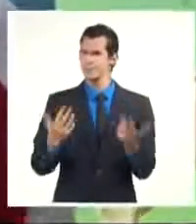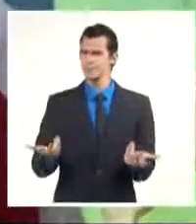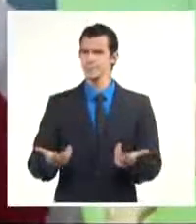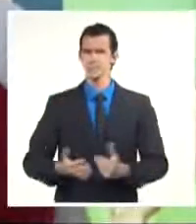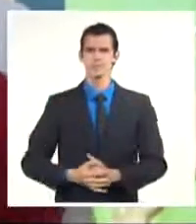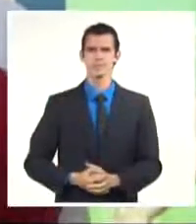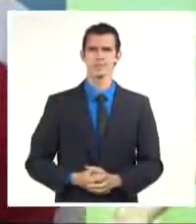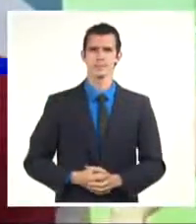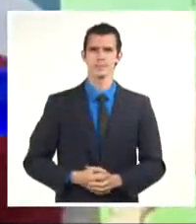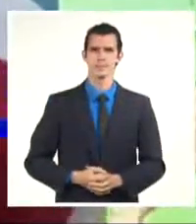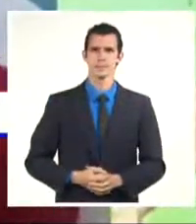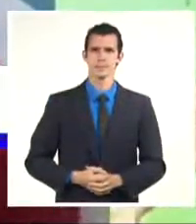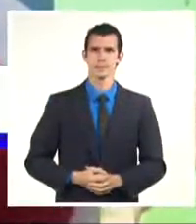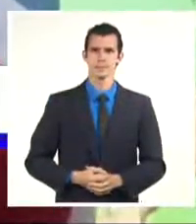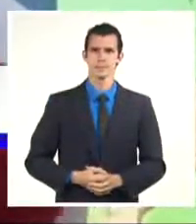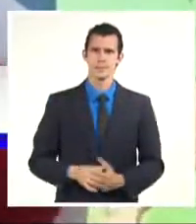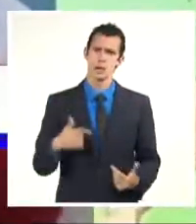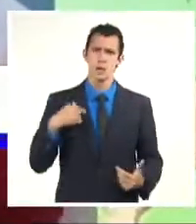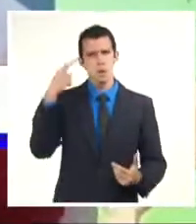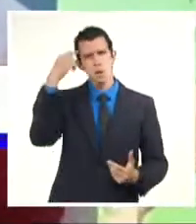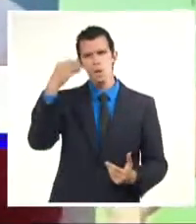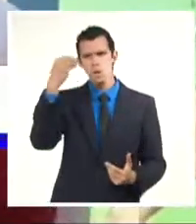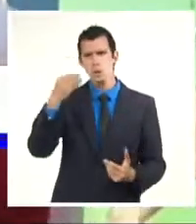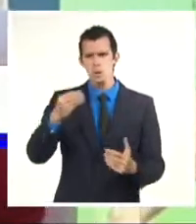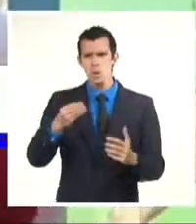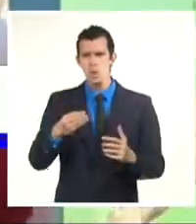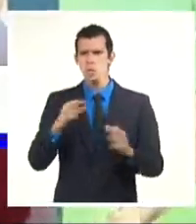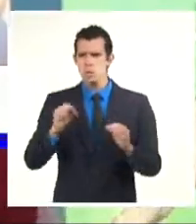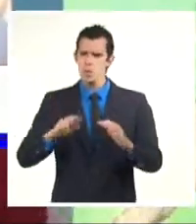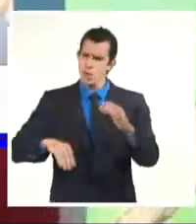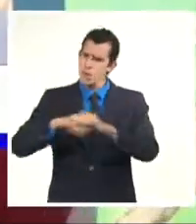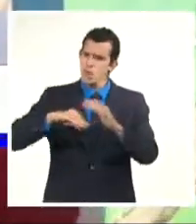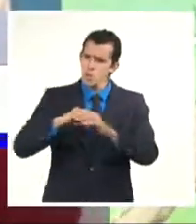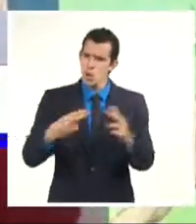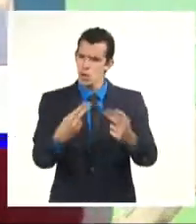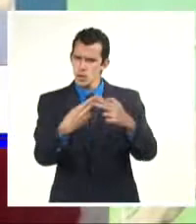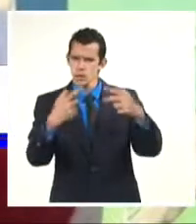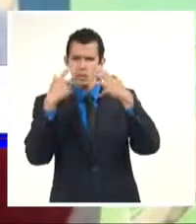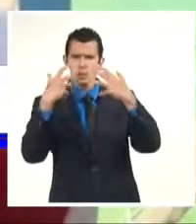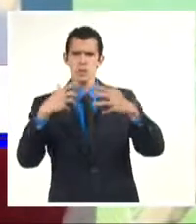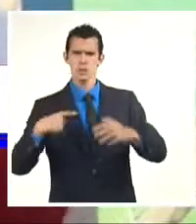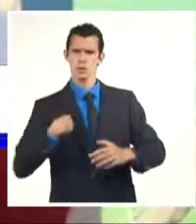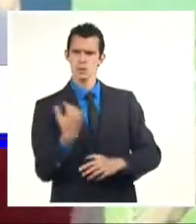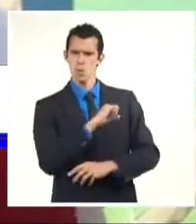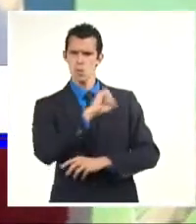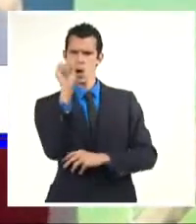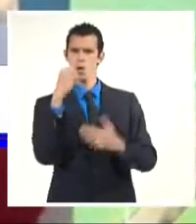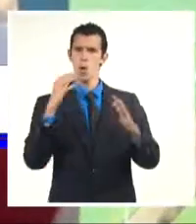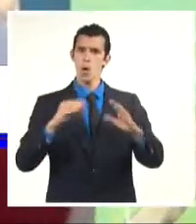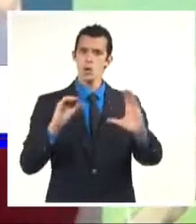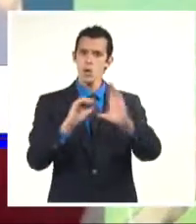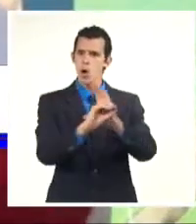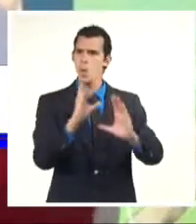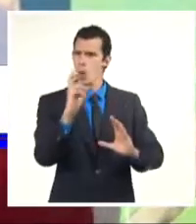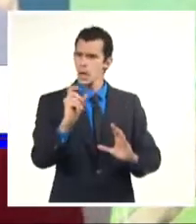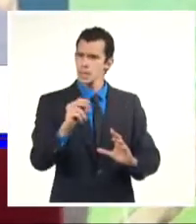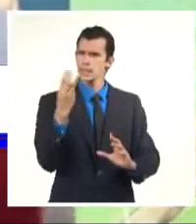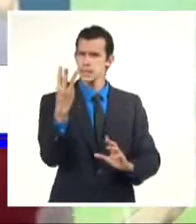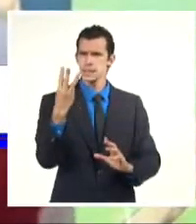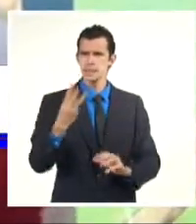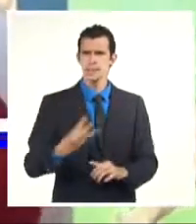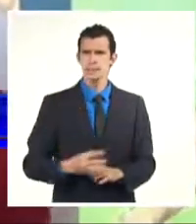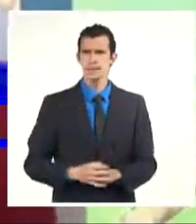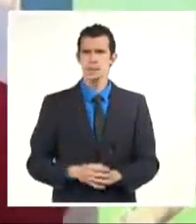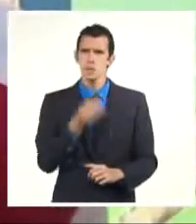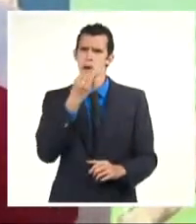No, yo pienso que fue un importante partido, que fue importante ganar y marcar 3 goles. Podíamos marcar más, pero bueno,